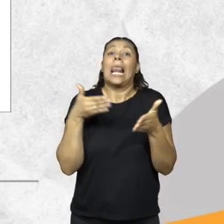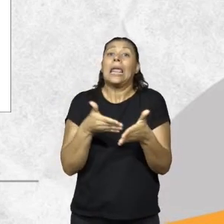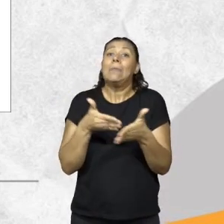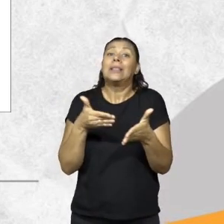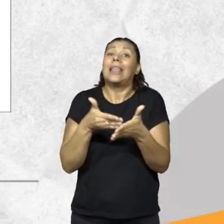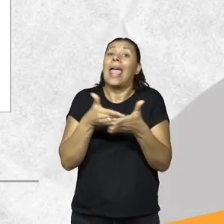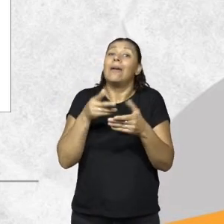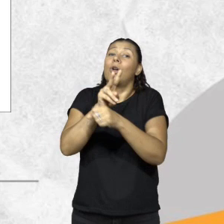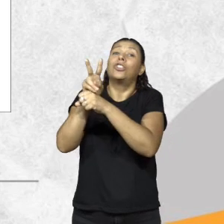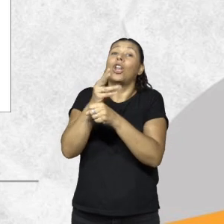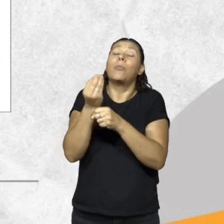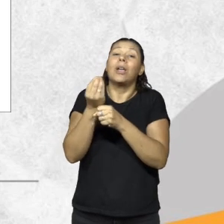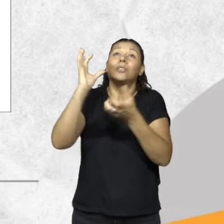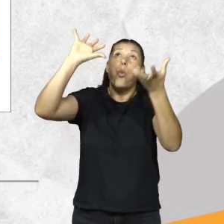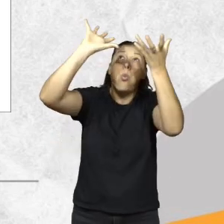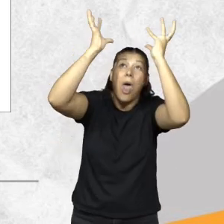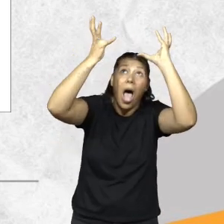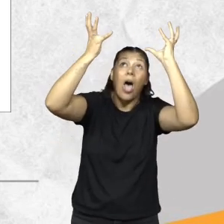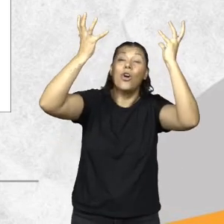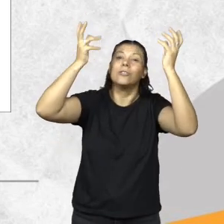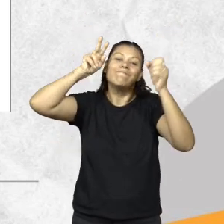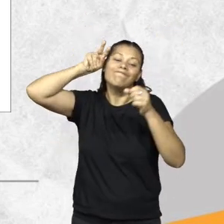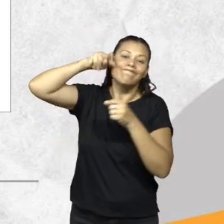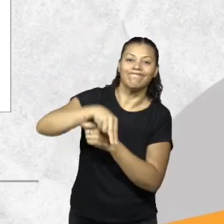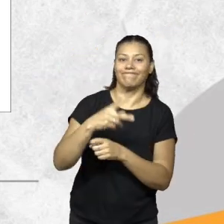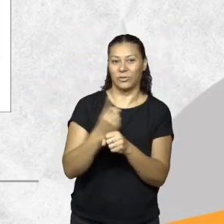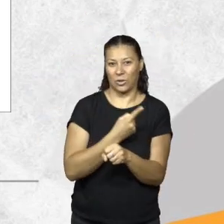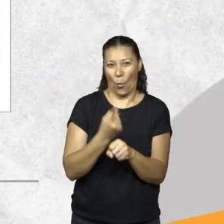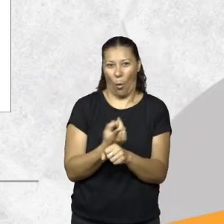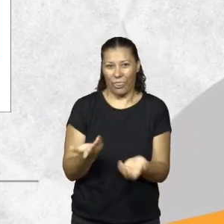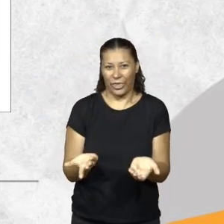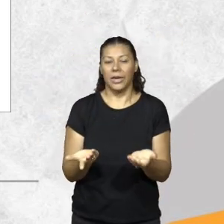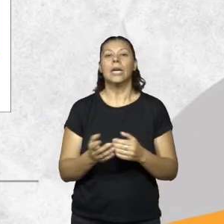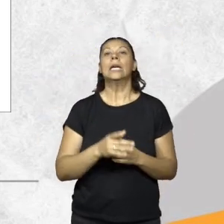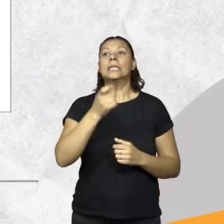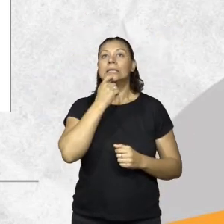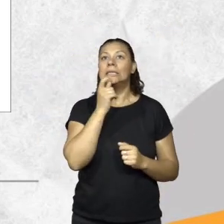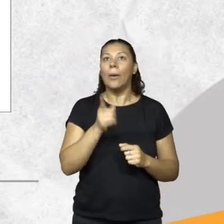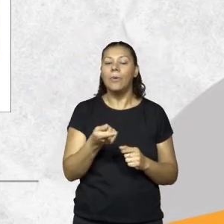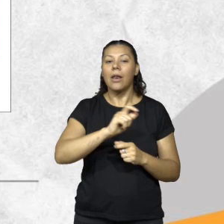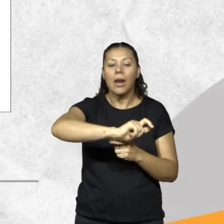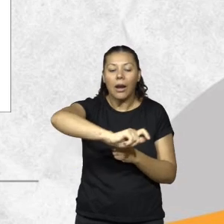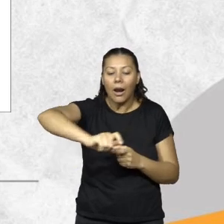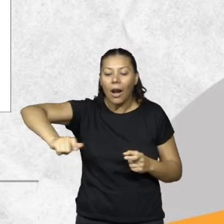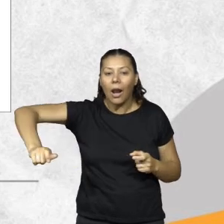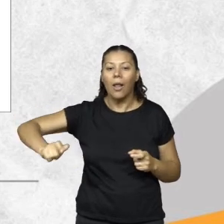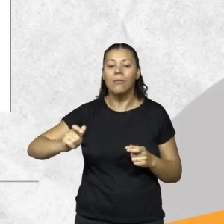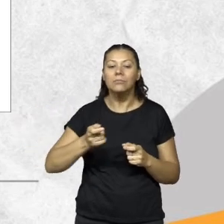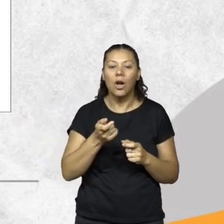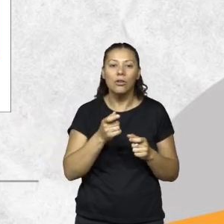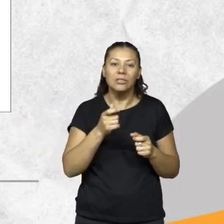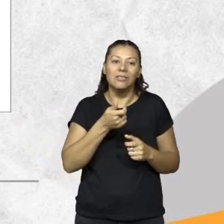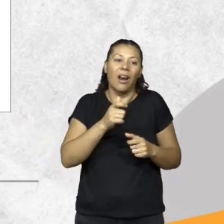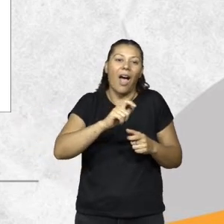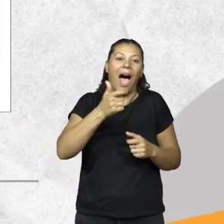vemos qué pasó, y si son cuerpos de agua, arroyos, por ejemplo Tapalqué, San Antonio de Areco, no los alcanza a ver el